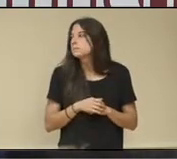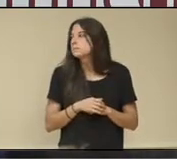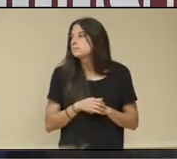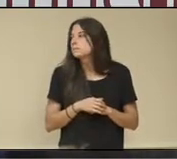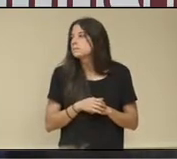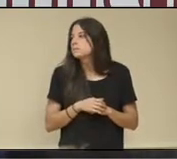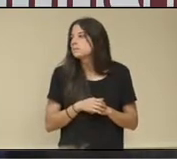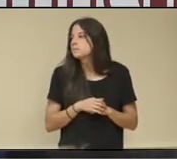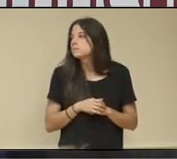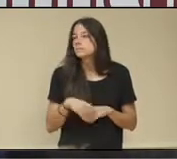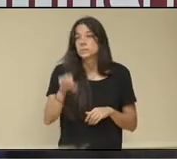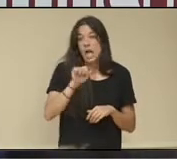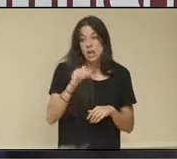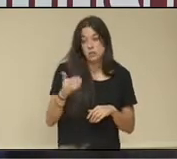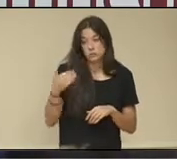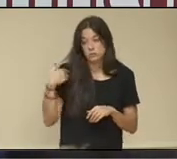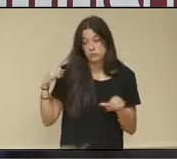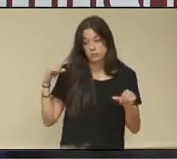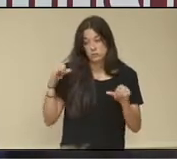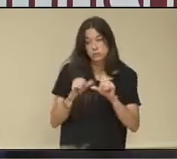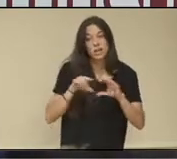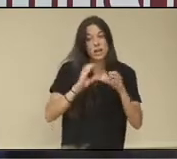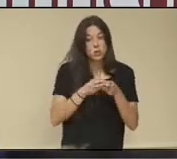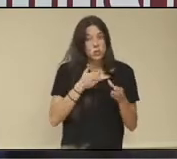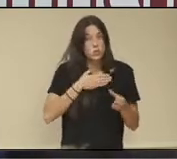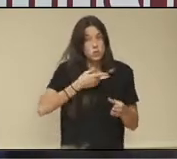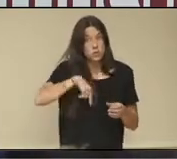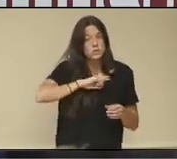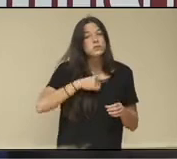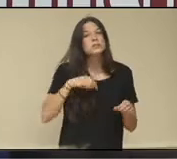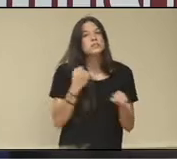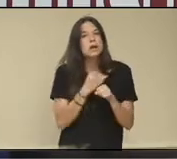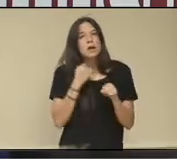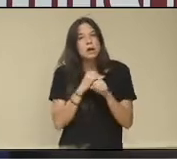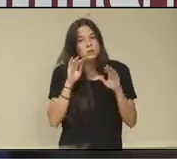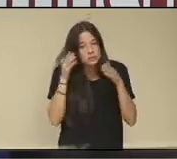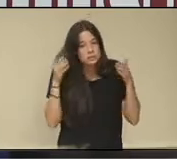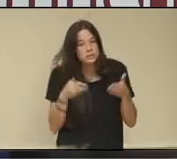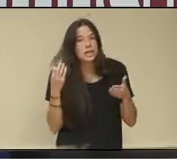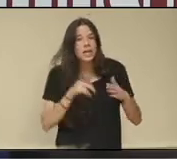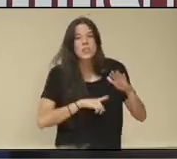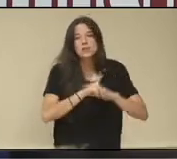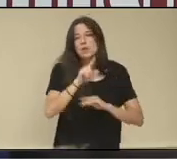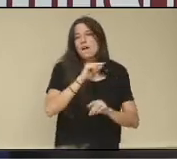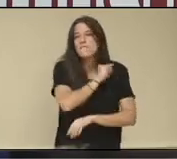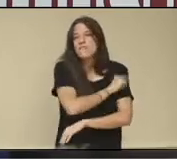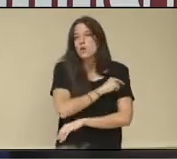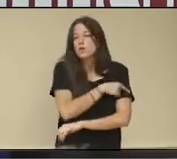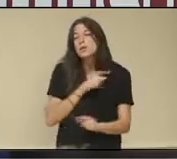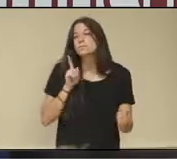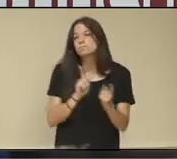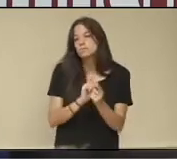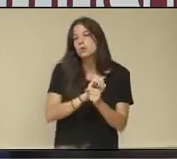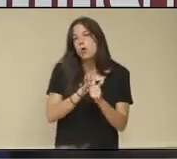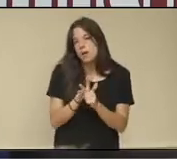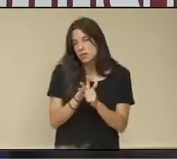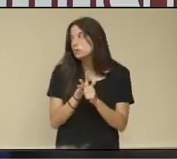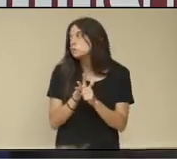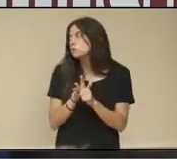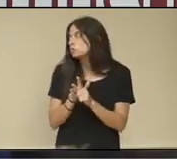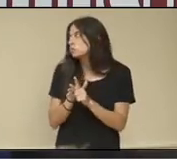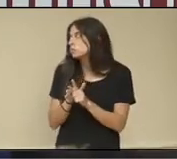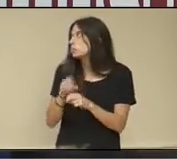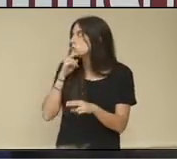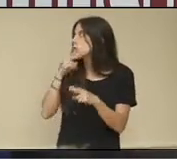En los últimos años, en nuestro grupo hemos estado trabajando en el desarrollo de una vacuna frente a este coronavirus. Se llama